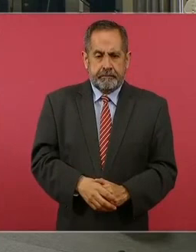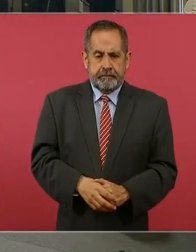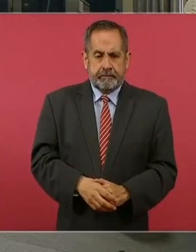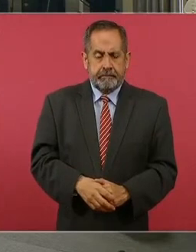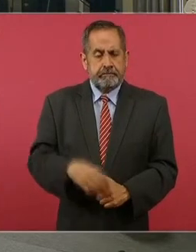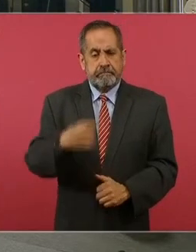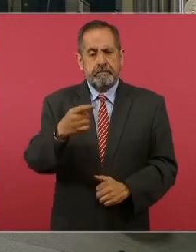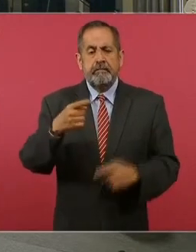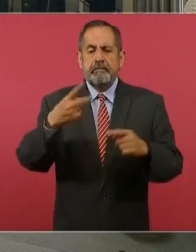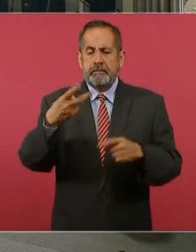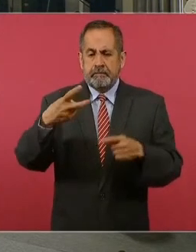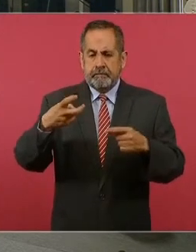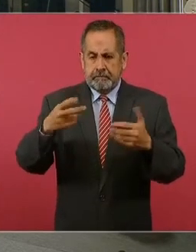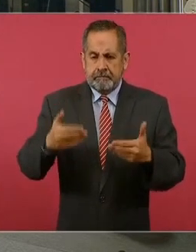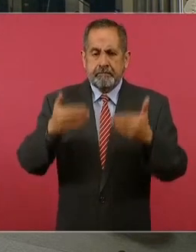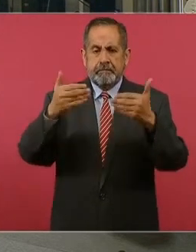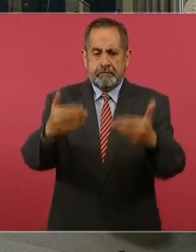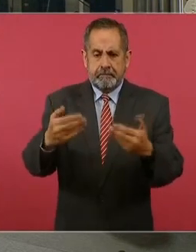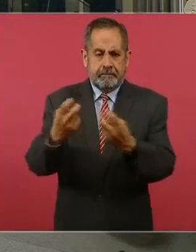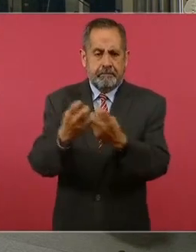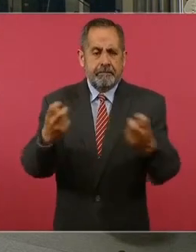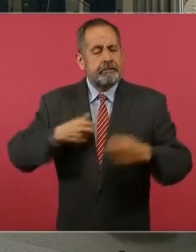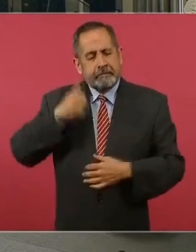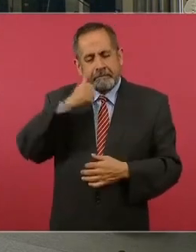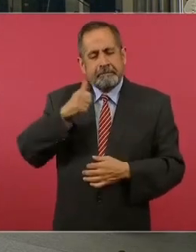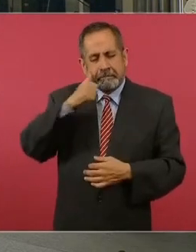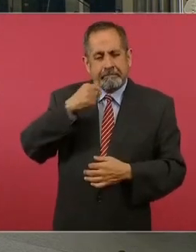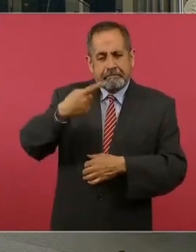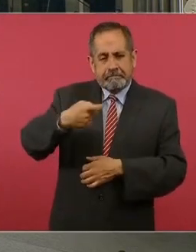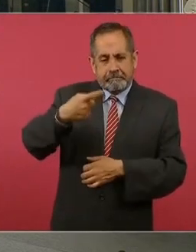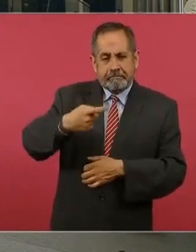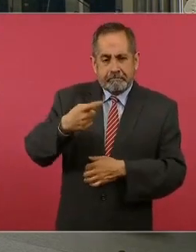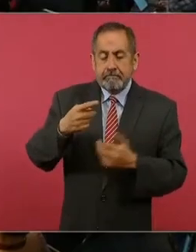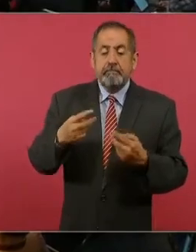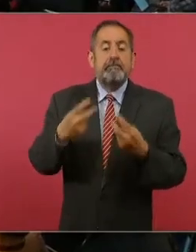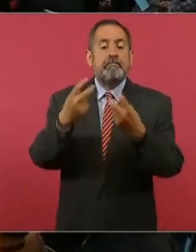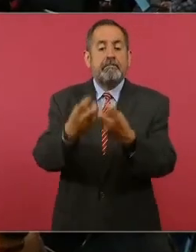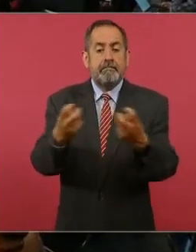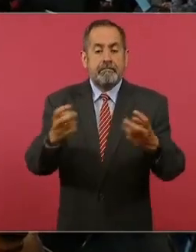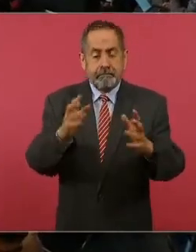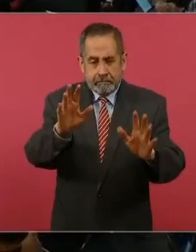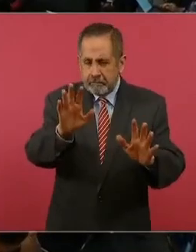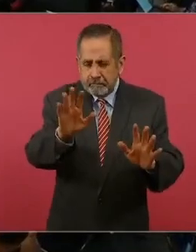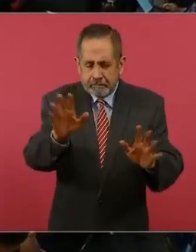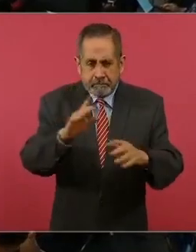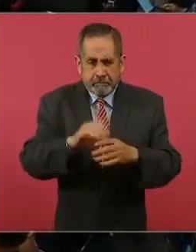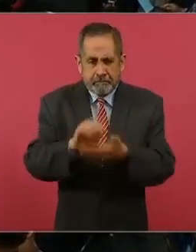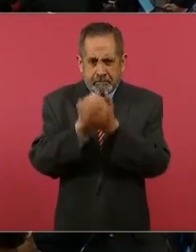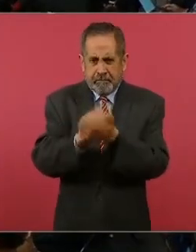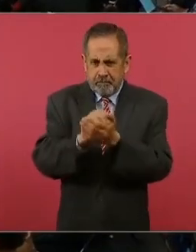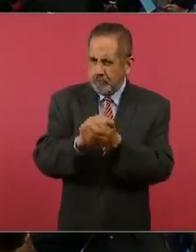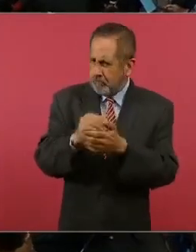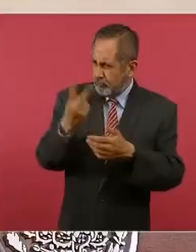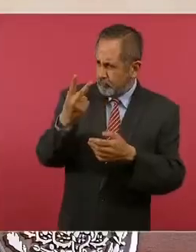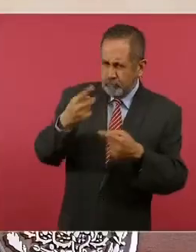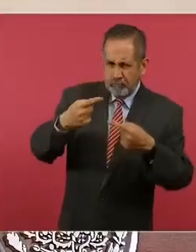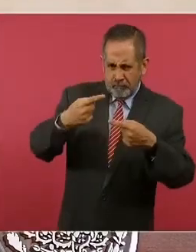Vámonos a la segunda, exactamente. Es que ya siempre. A ver, dígame una cosa. Se sortean dos,